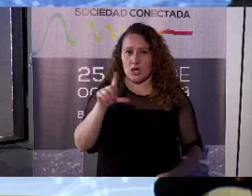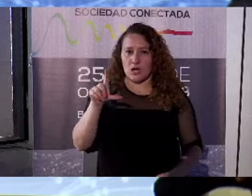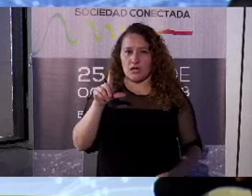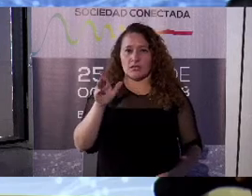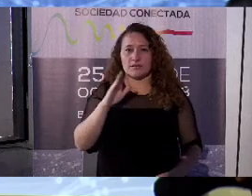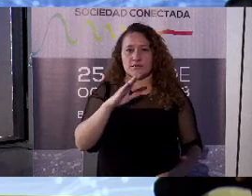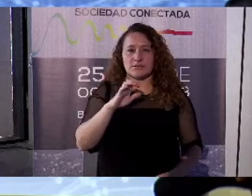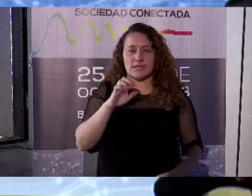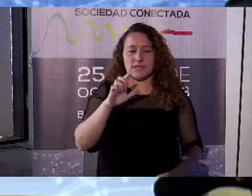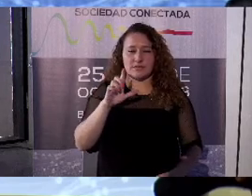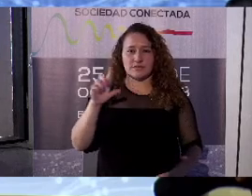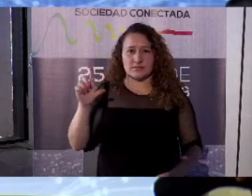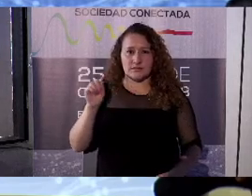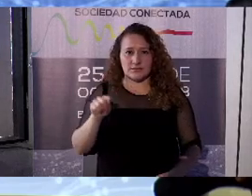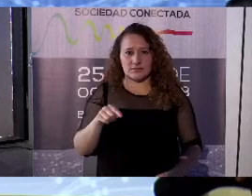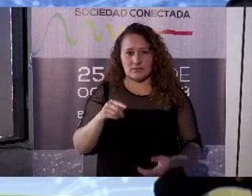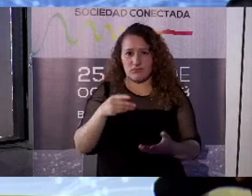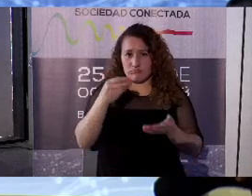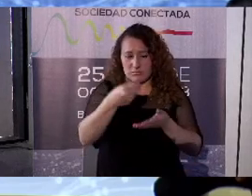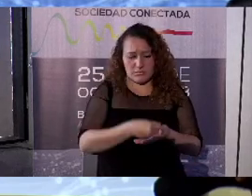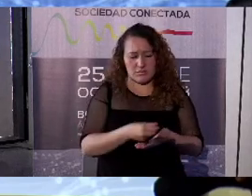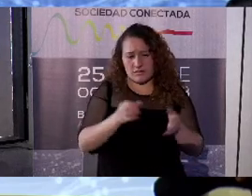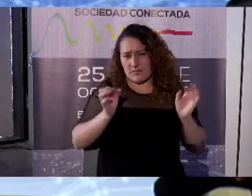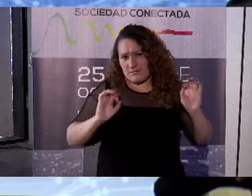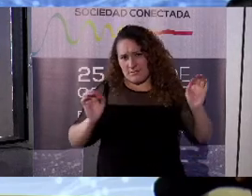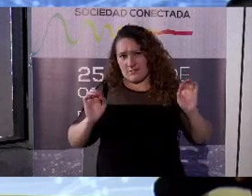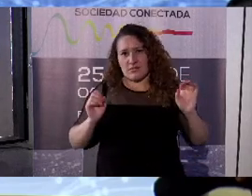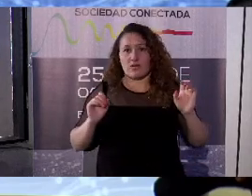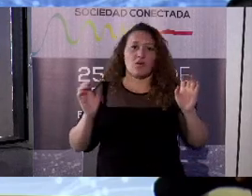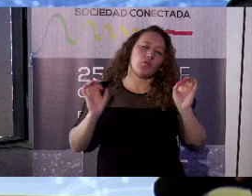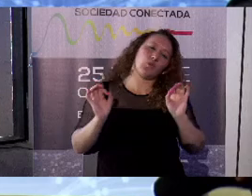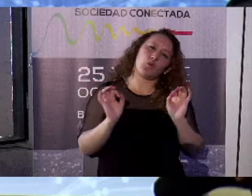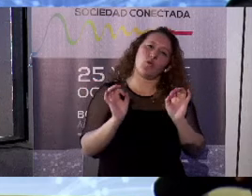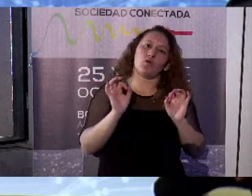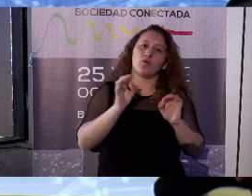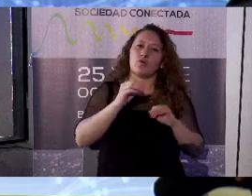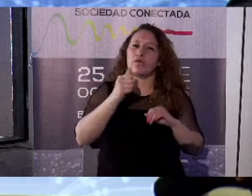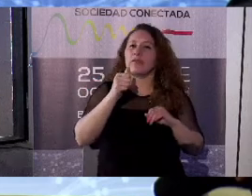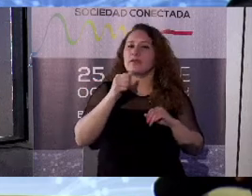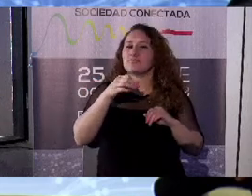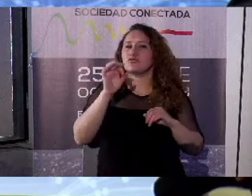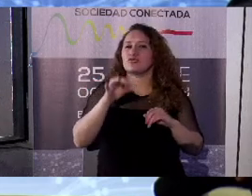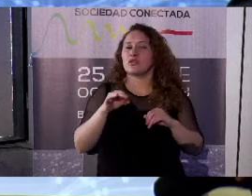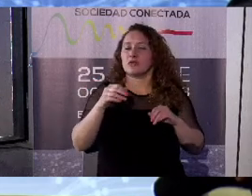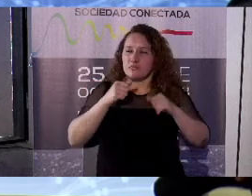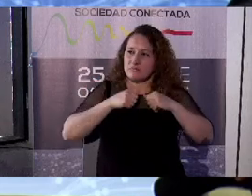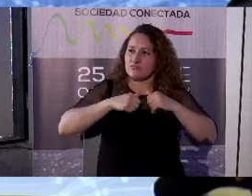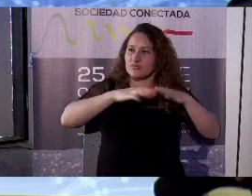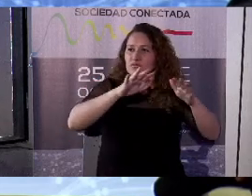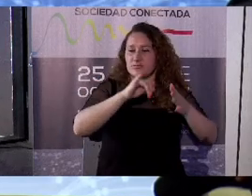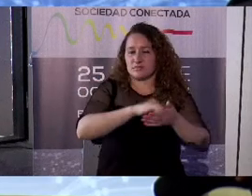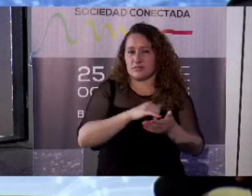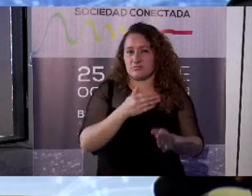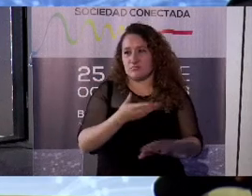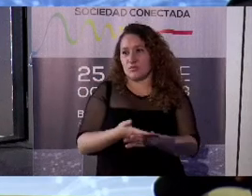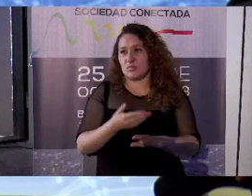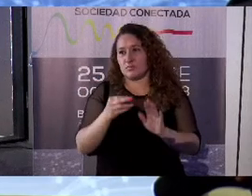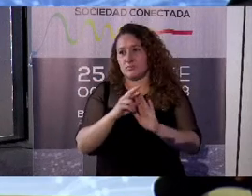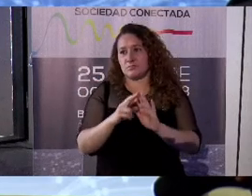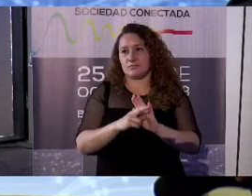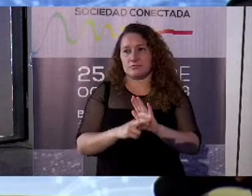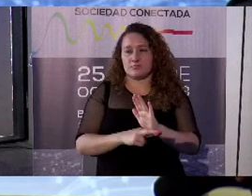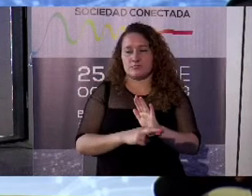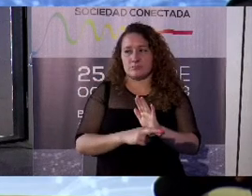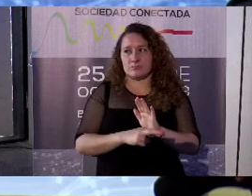macr celda o si es que sirven únicamente para el bajol cobrar el 10% de de lo que vamos a sacar en un en un propuesto reglamento